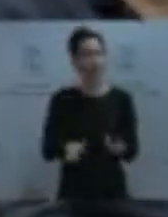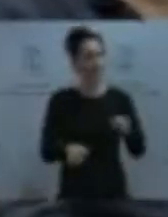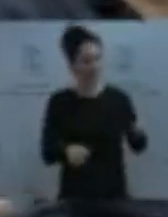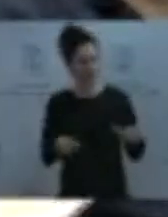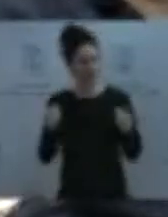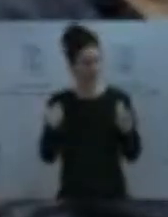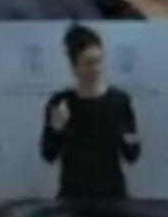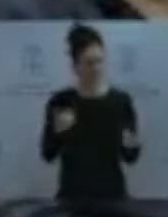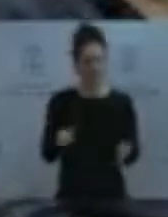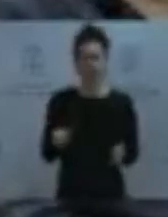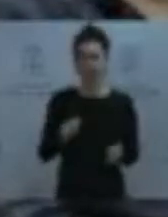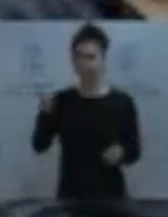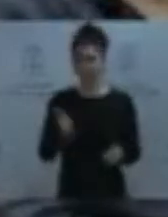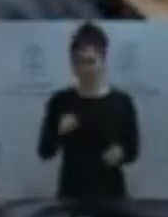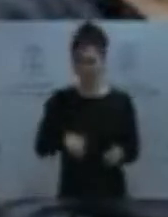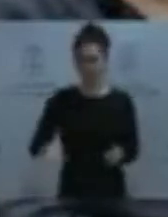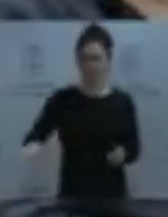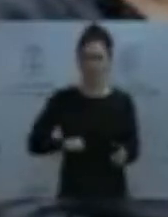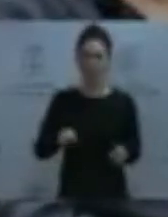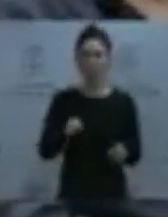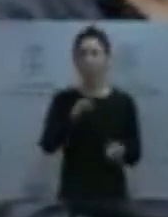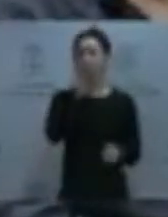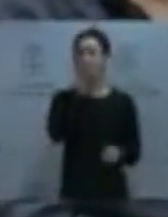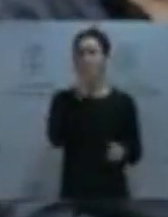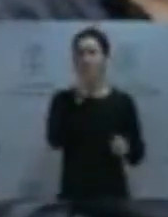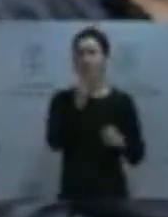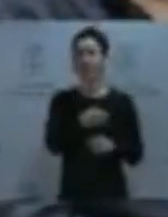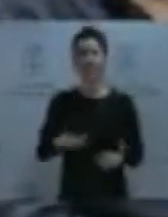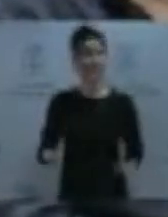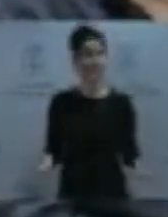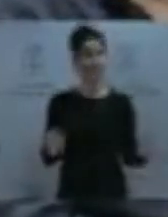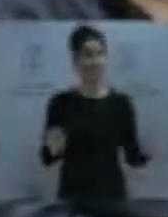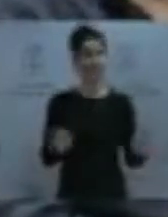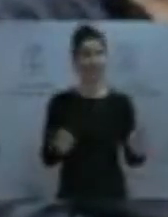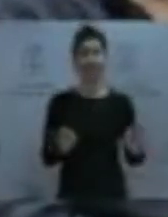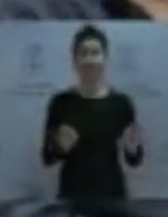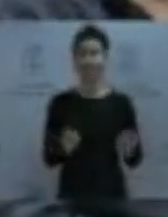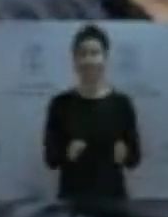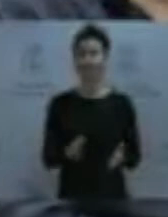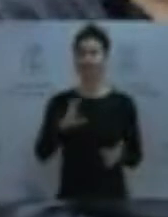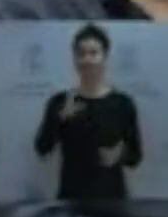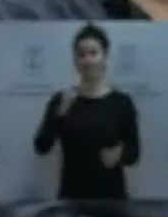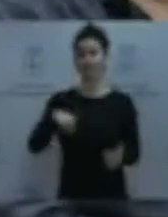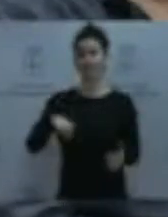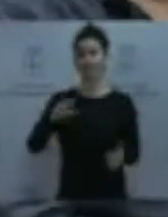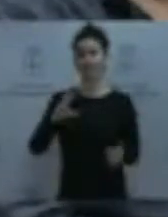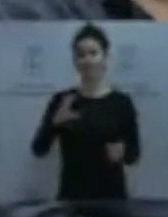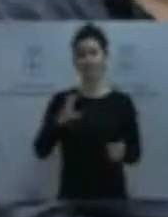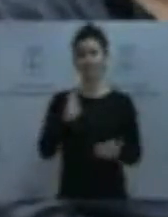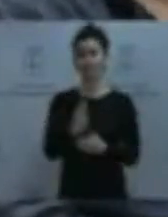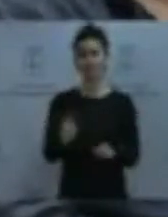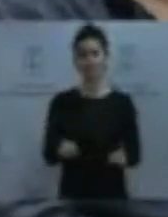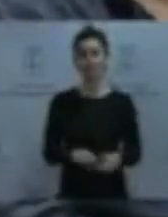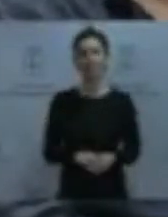llevado todavía a cabo esta resolución, no se había interpuesto este conflicto ante la CNMC. Y, oiga, lo que no vamos a aceptar es que ustedes digan que